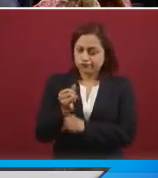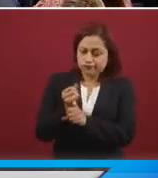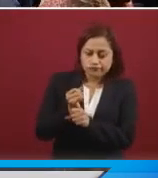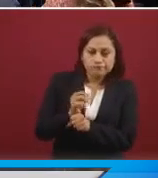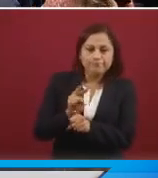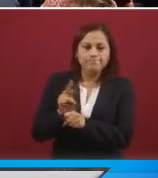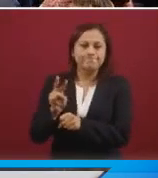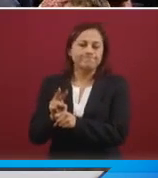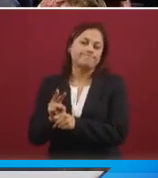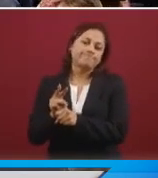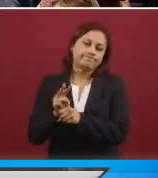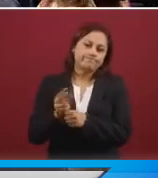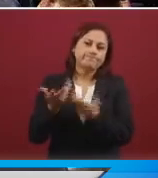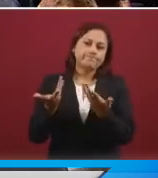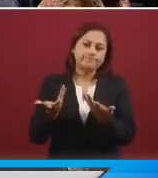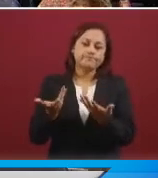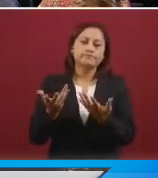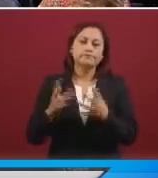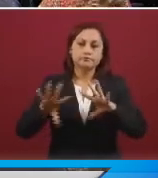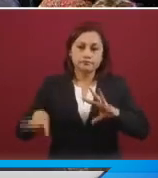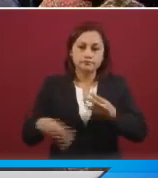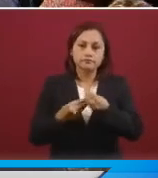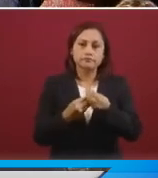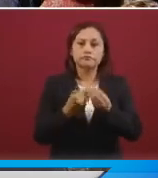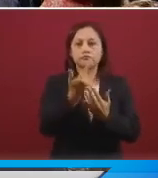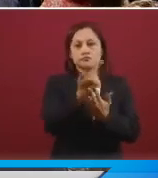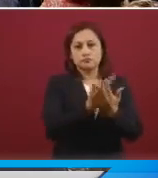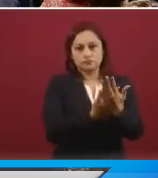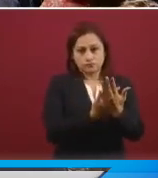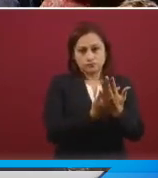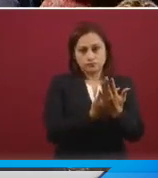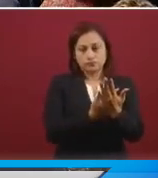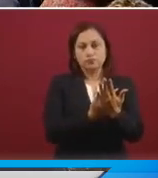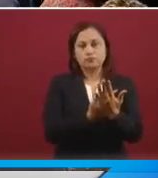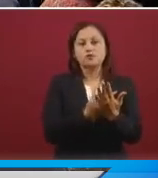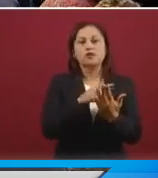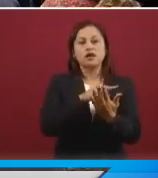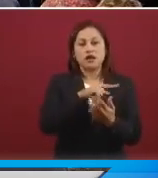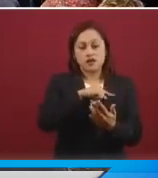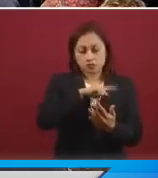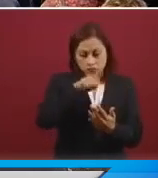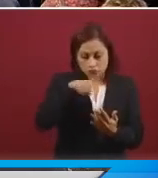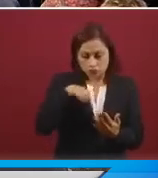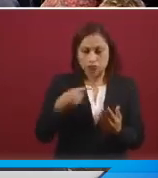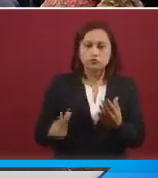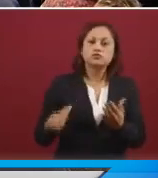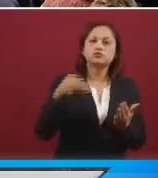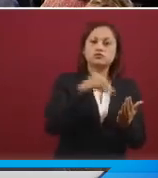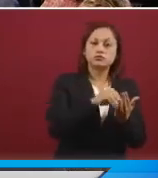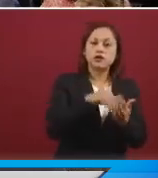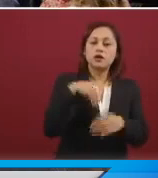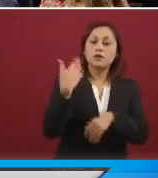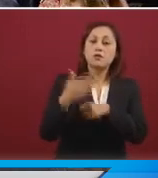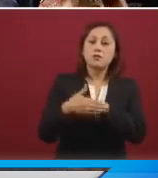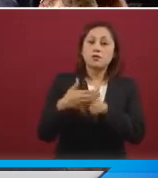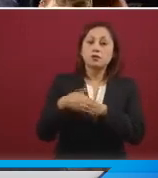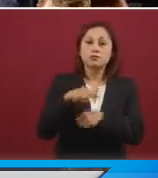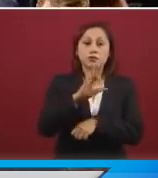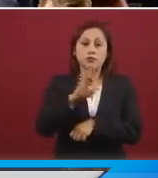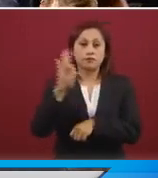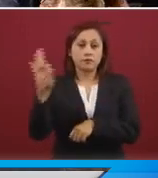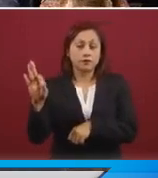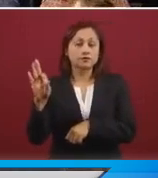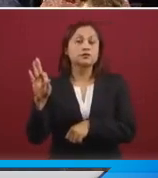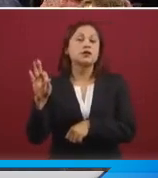Grupo Tomsa a 9.97 por litro. Con precio bajo, gasolina regular marca Rendichicas a 19.20.